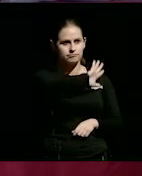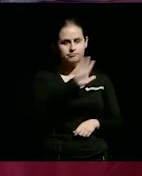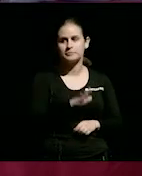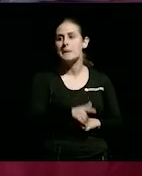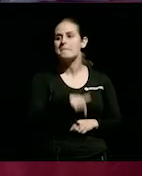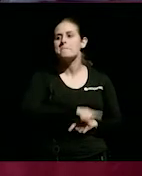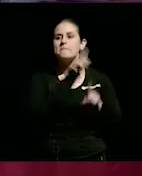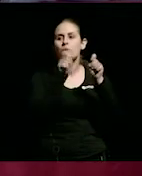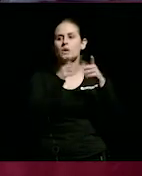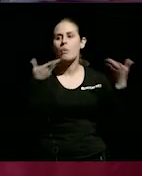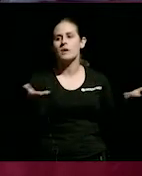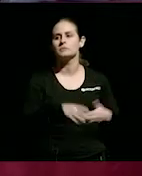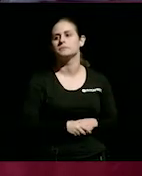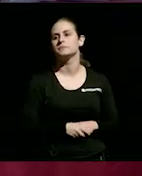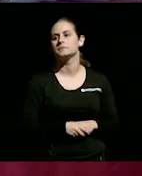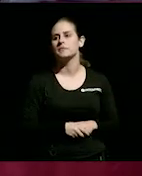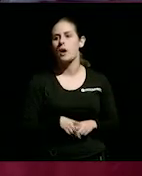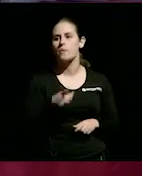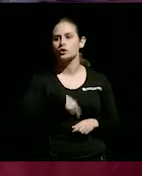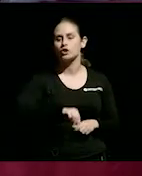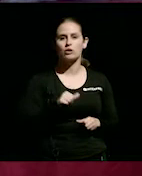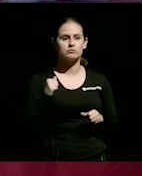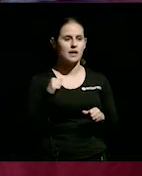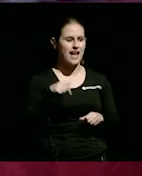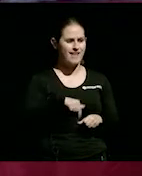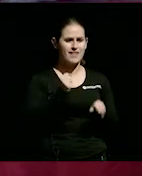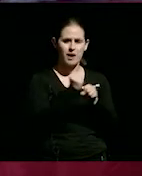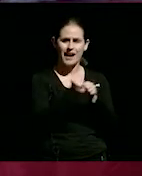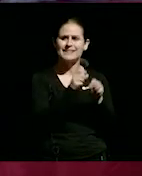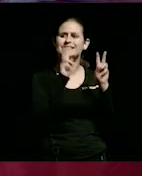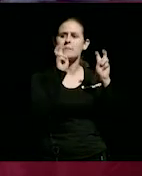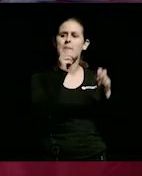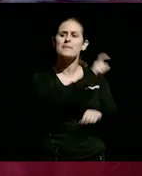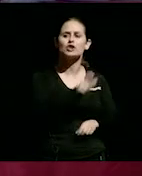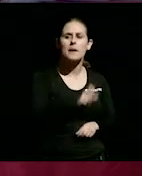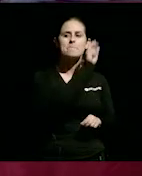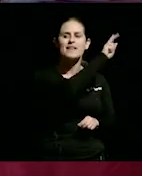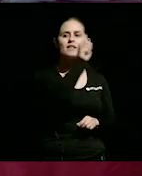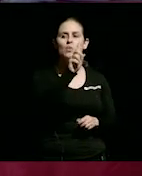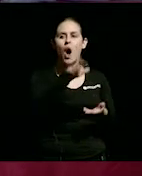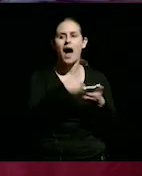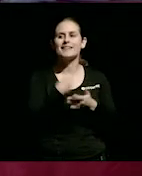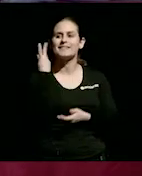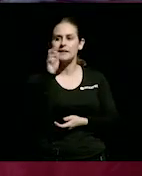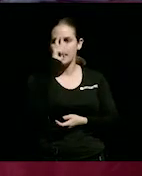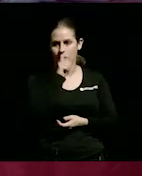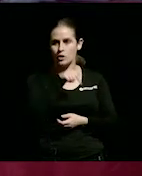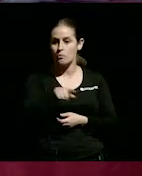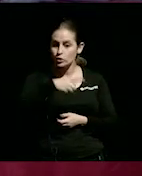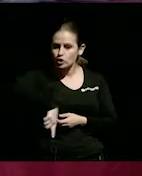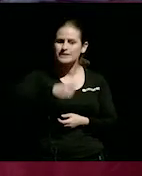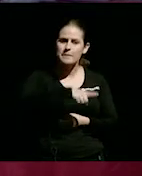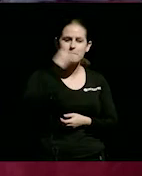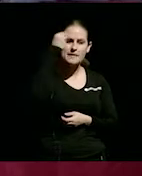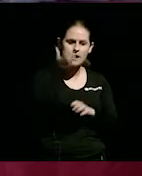era, bueno, habéis dicho que trabajáis con personas desde 21 a 50 años, y es si tenéis planteado hacerlo también